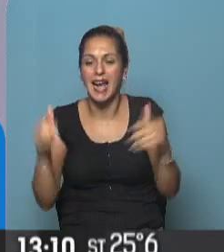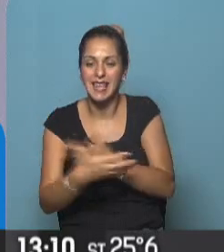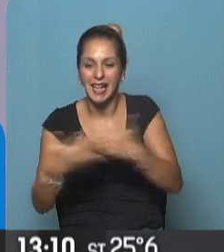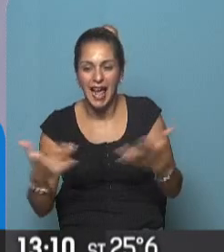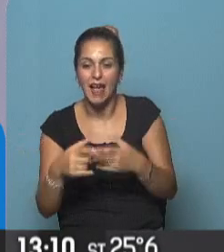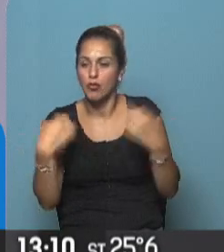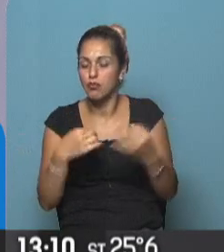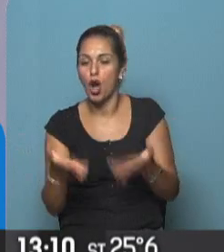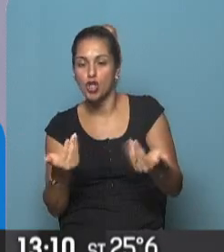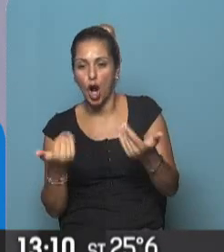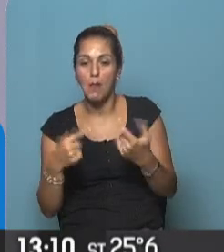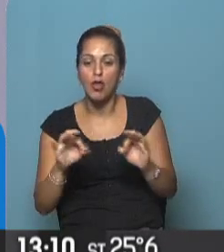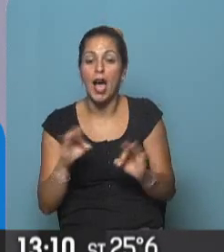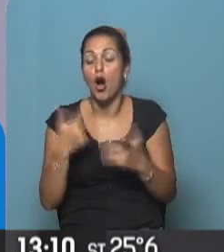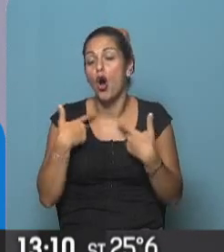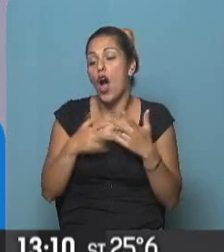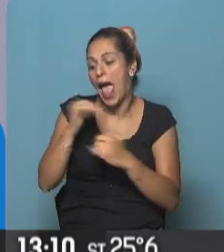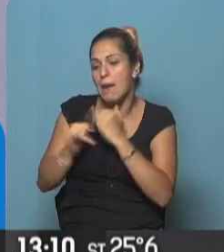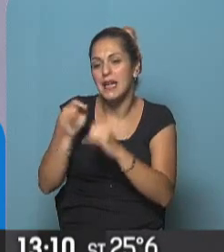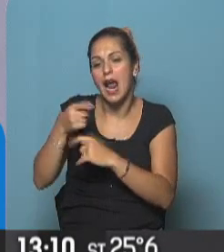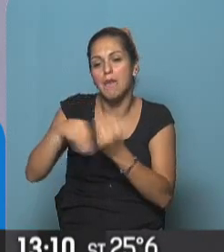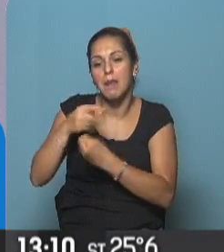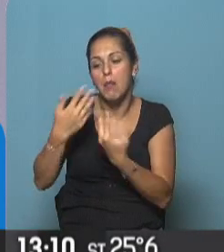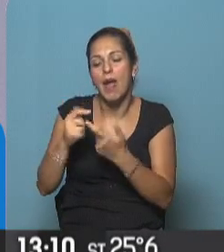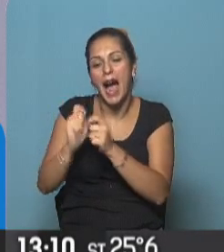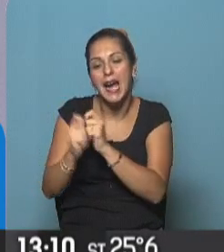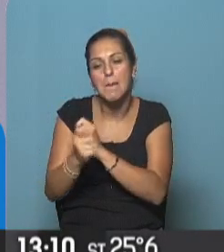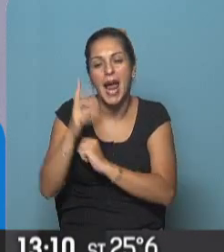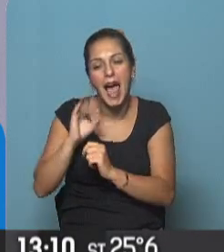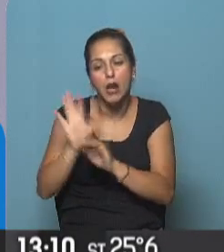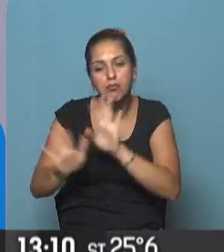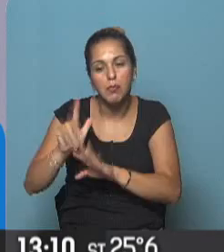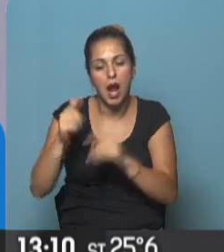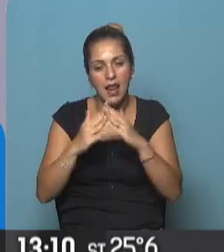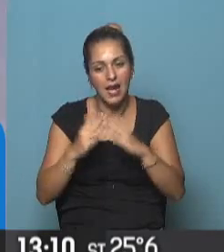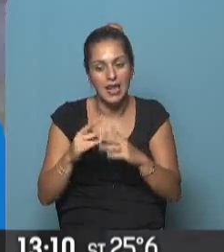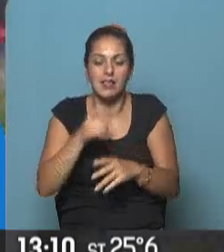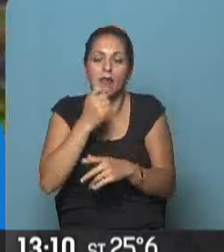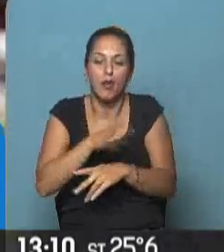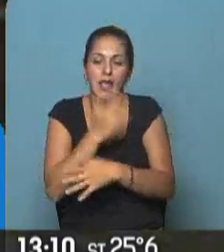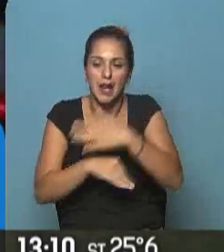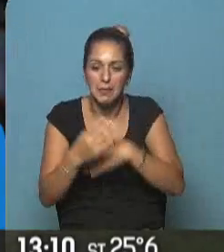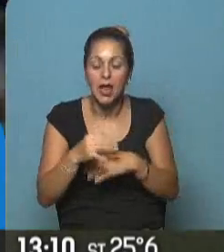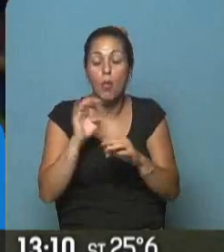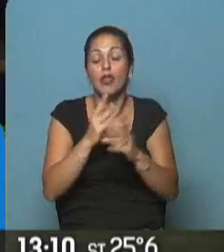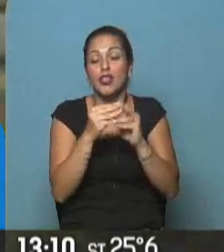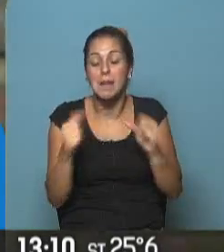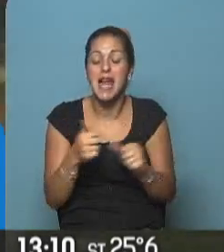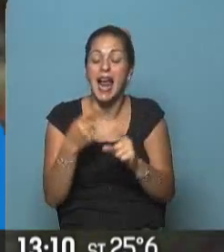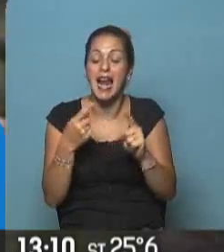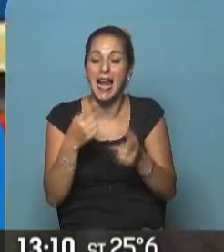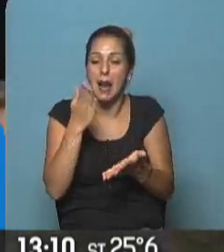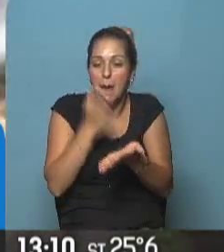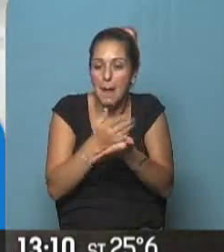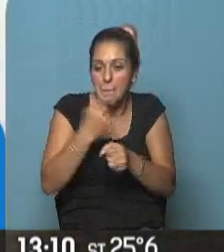facilitarle para que la de cv y luego que se inicie esta primera etapa de vinculación